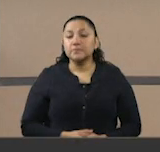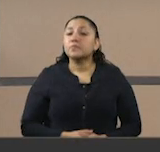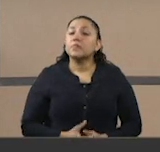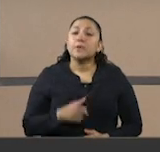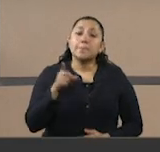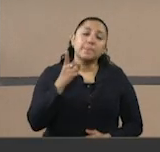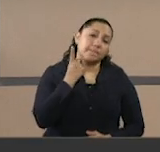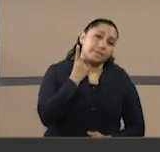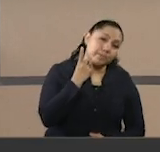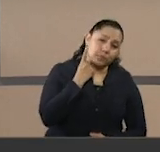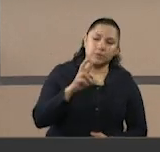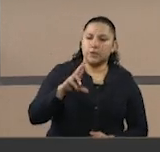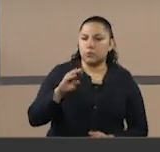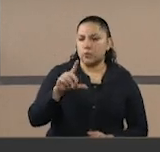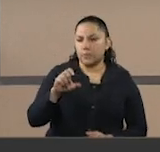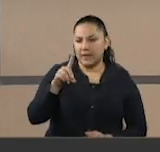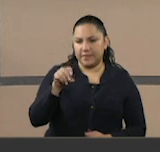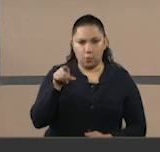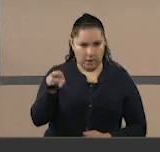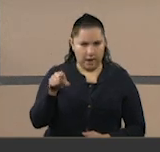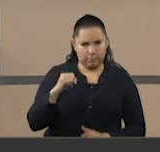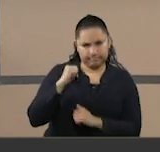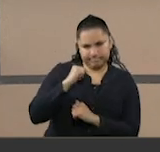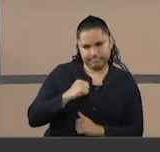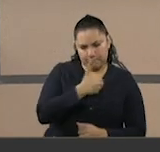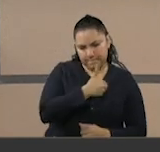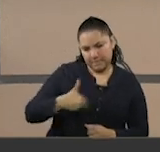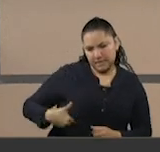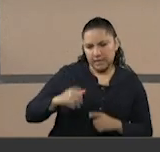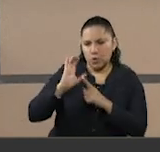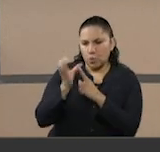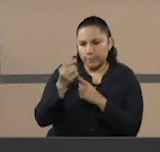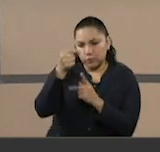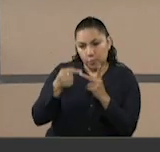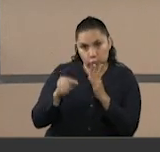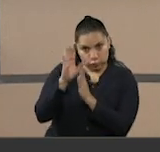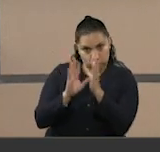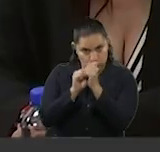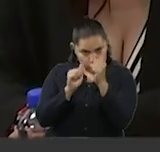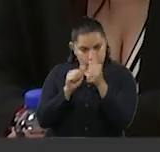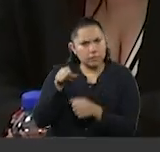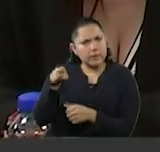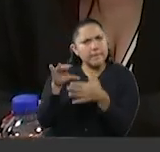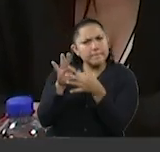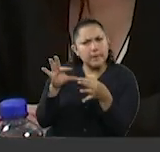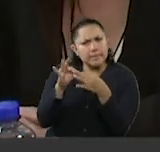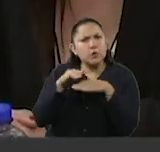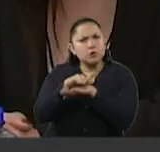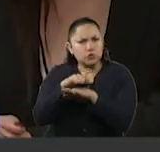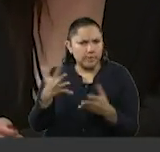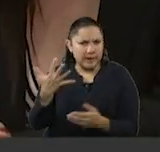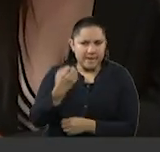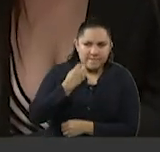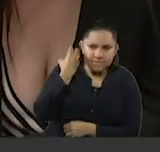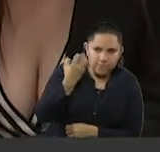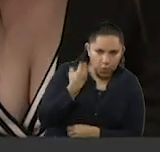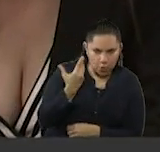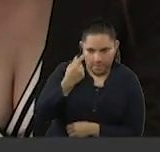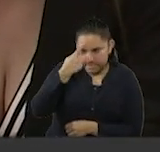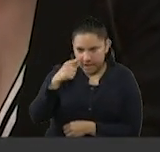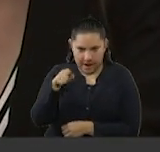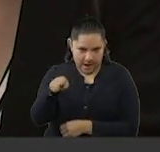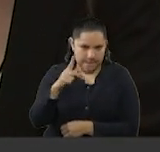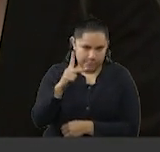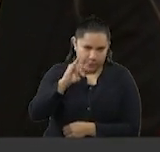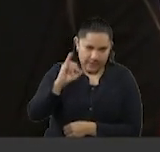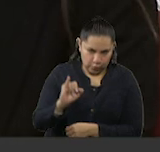El diputado Juan Ramiro Robledo, quien preside la Comisión de Puntos Constitucionales, dio detalles del foro de análisis de la reforma al Poder Judicial que se va a